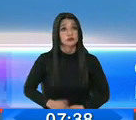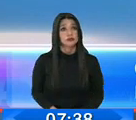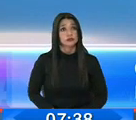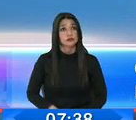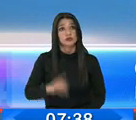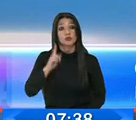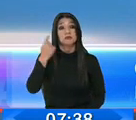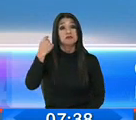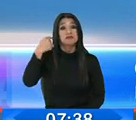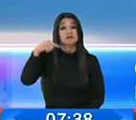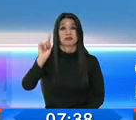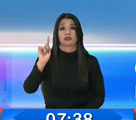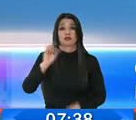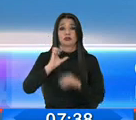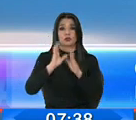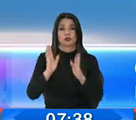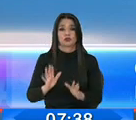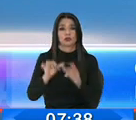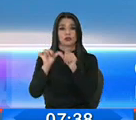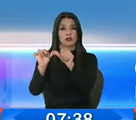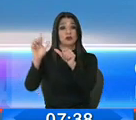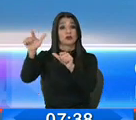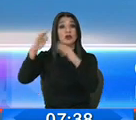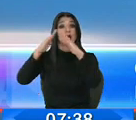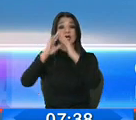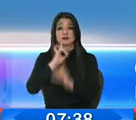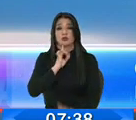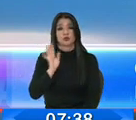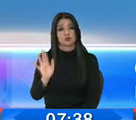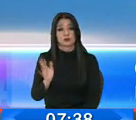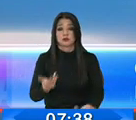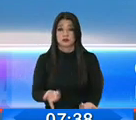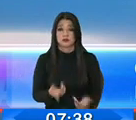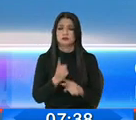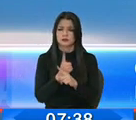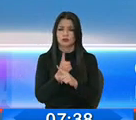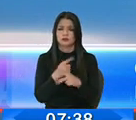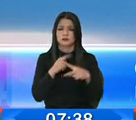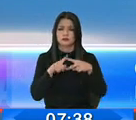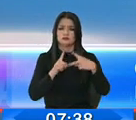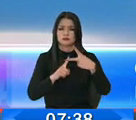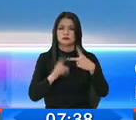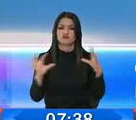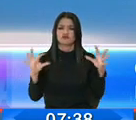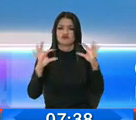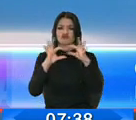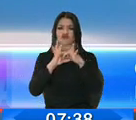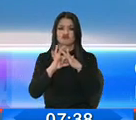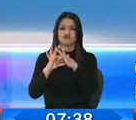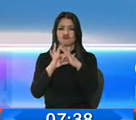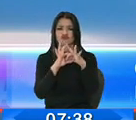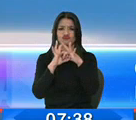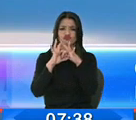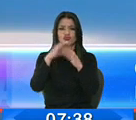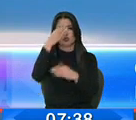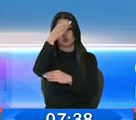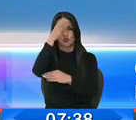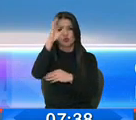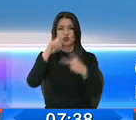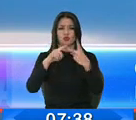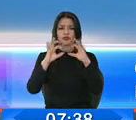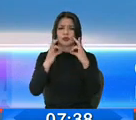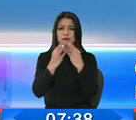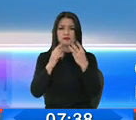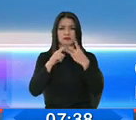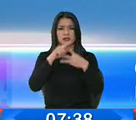de 1 millón de ecuatorianos que están allá establecidos. Entonces yo creo que esos lazos de unión culturales, familiares